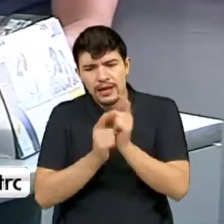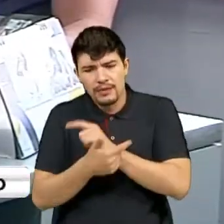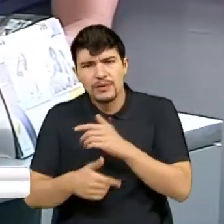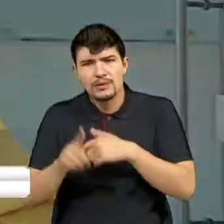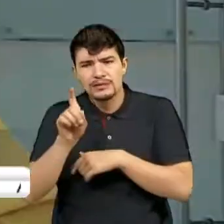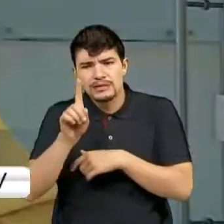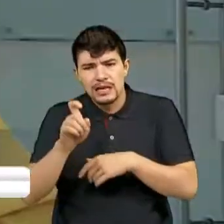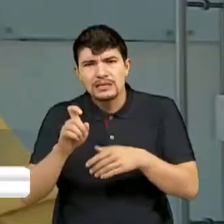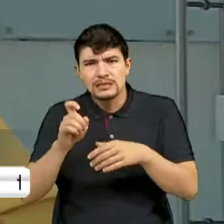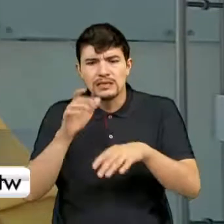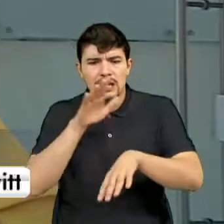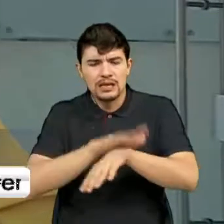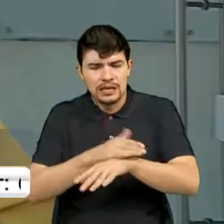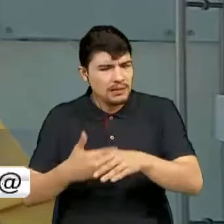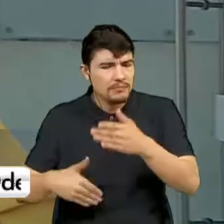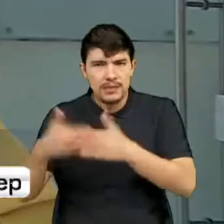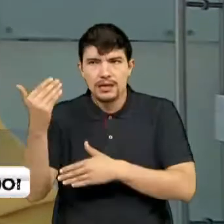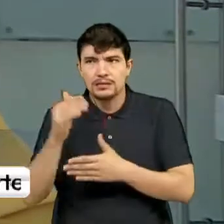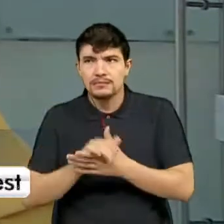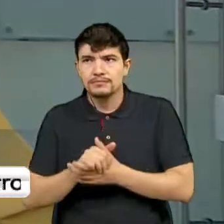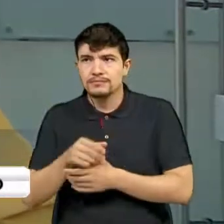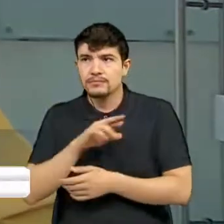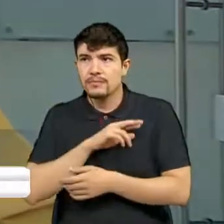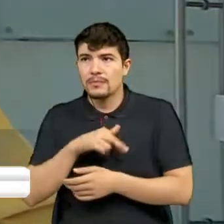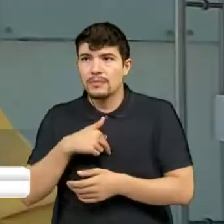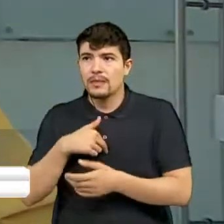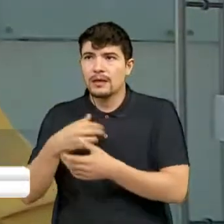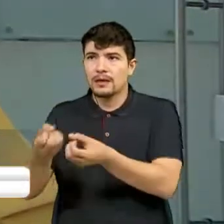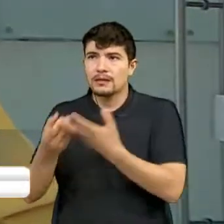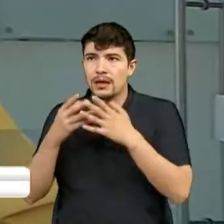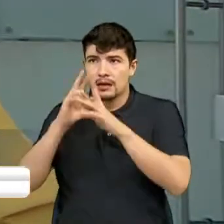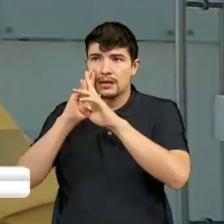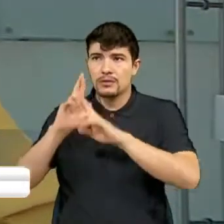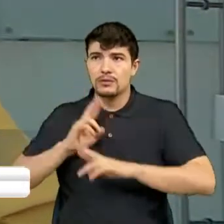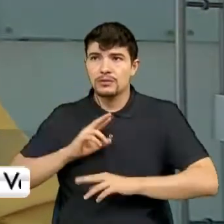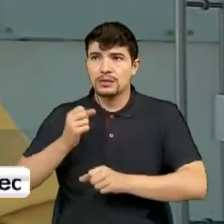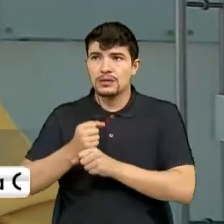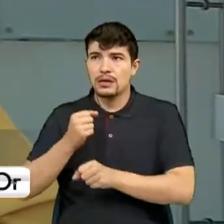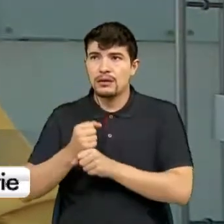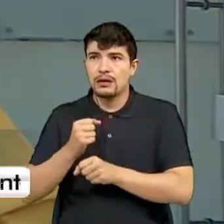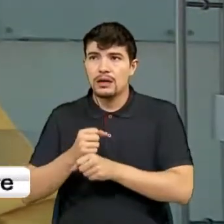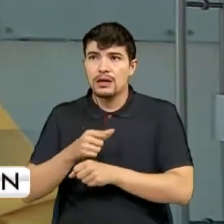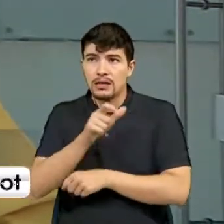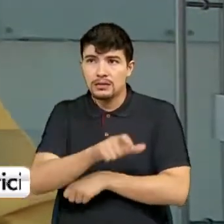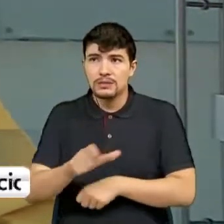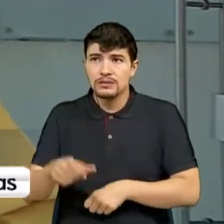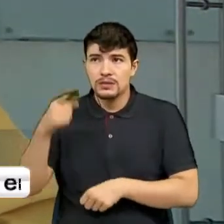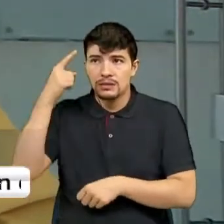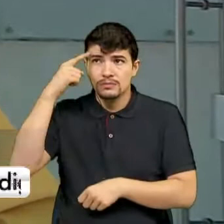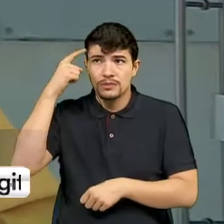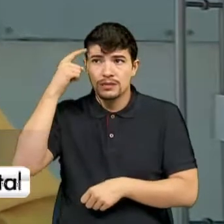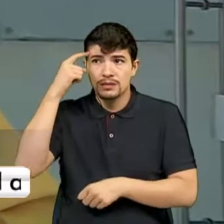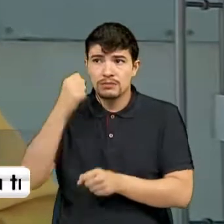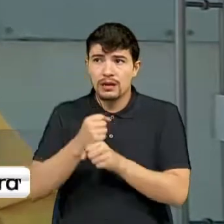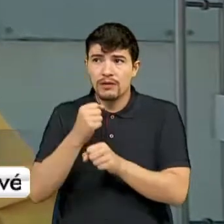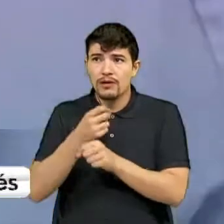6 de la tarde, ¿no? Nos estarían premiando más el trabajo a nosotros, que no es tan, la gente piensa que es un trabajo fácil,